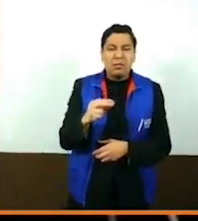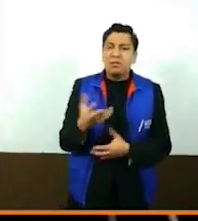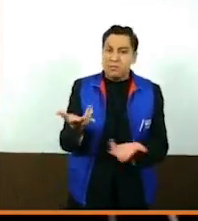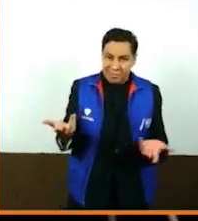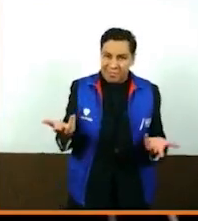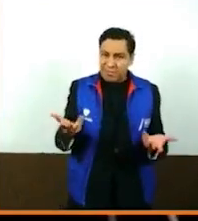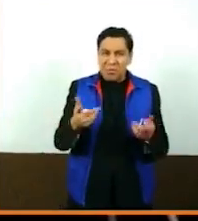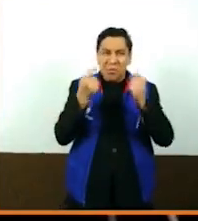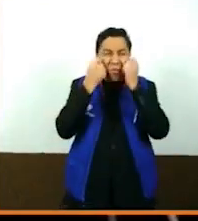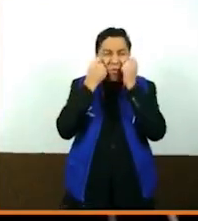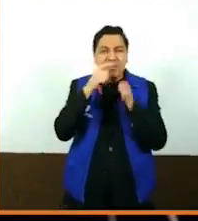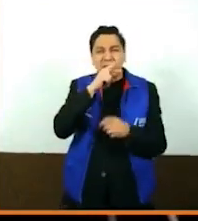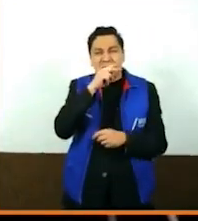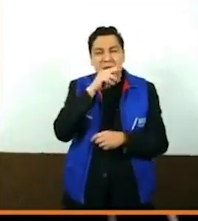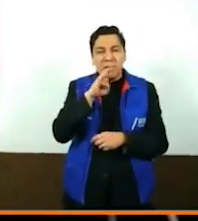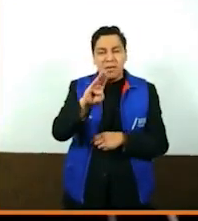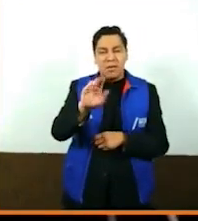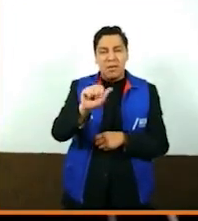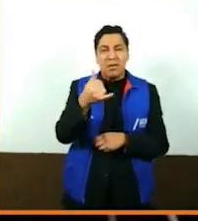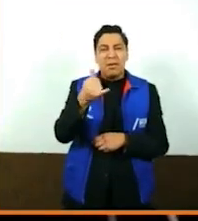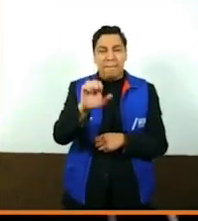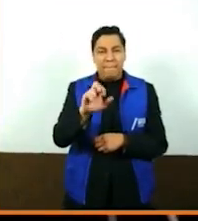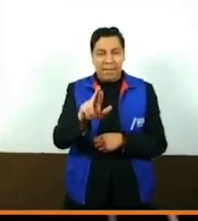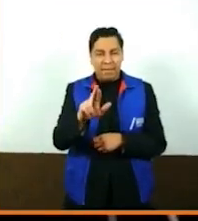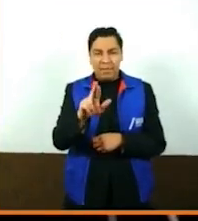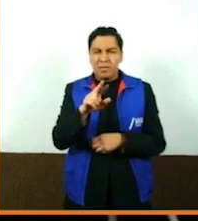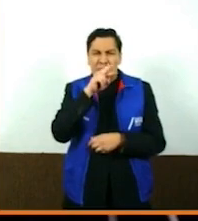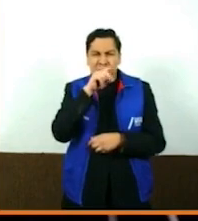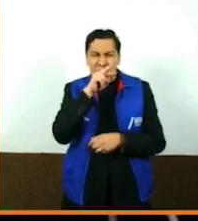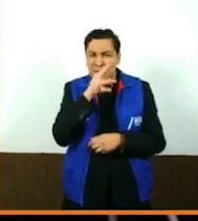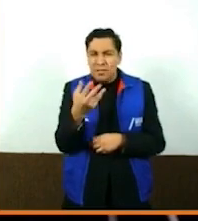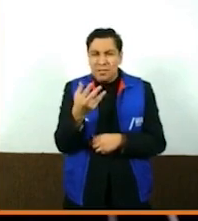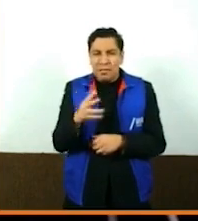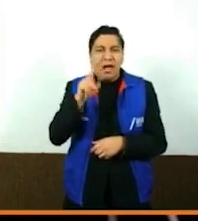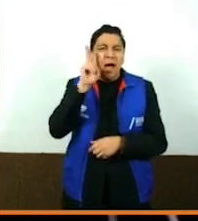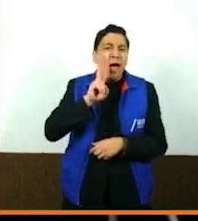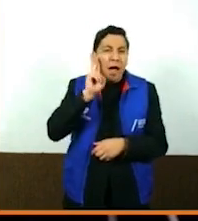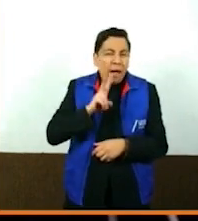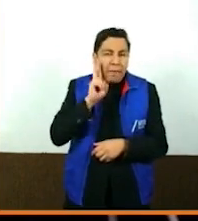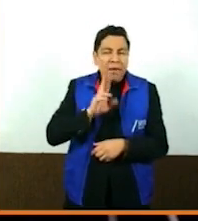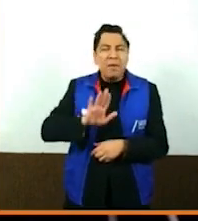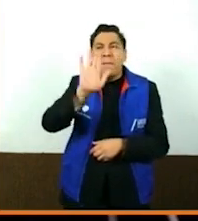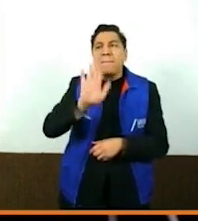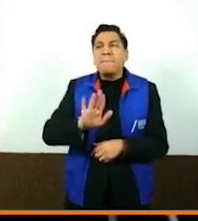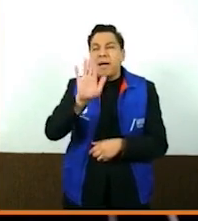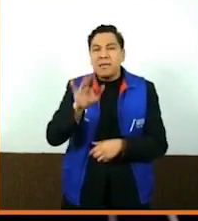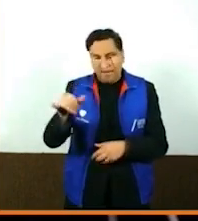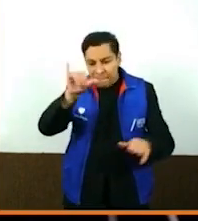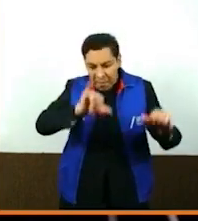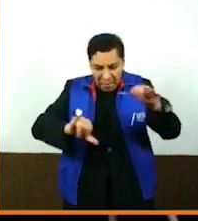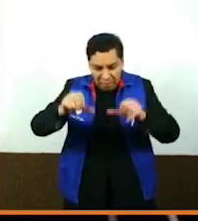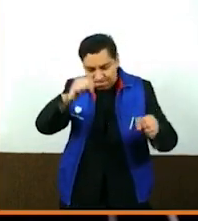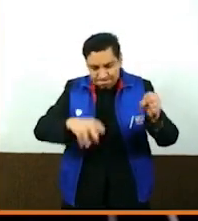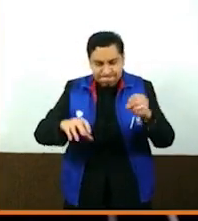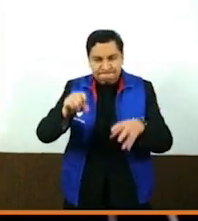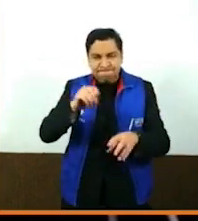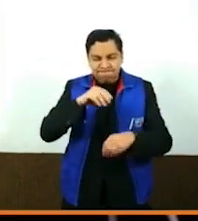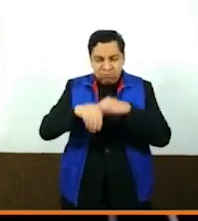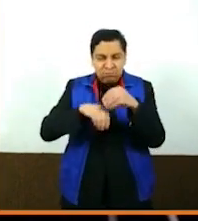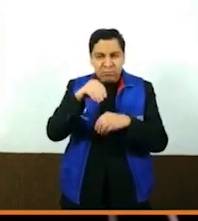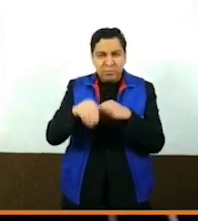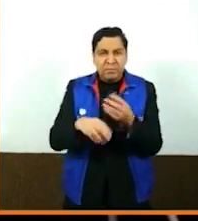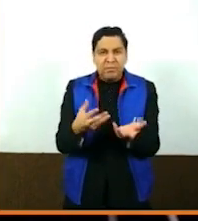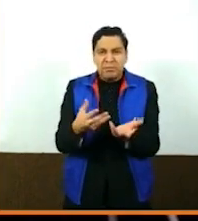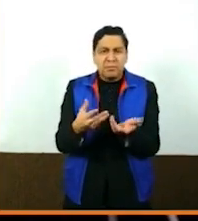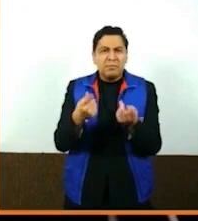de verdad que no hay, es más, yo puedo decir pura burrada aquí arriba, que no voy a echar a perder la marca. O sea, la marca Bayer es mucho más grande que cualquiera